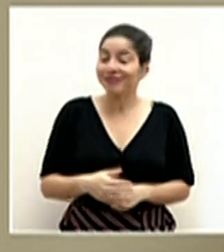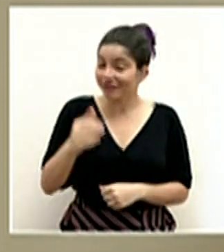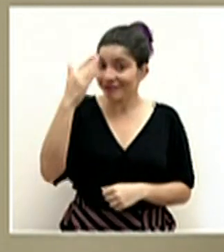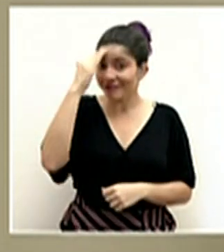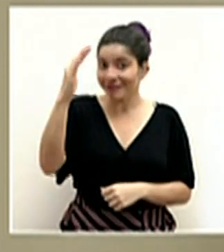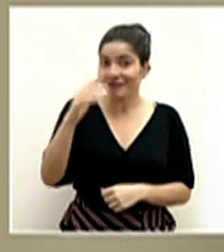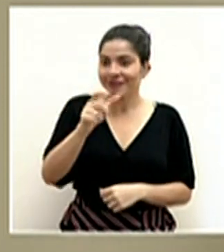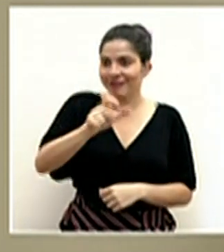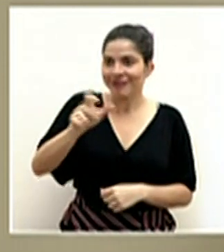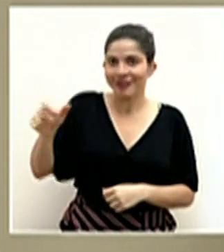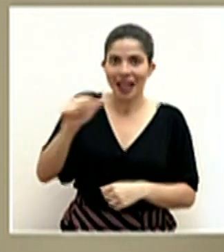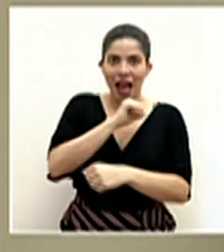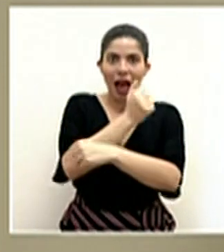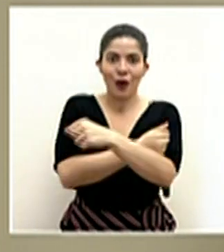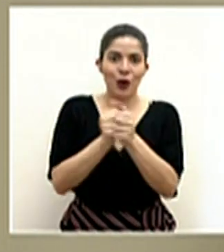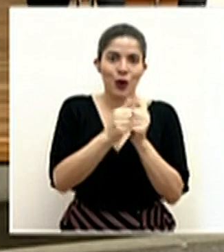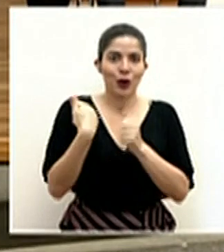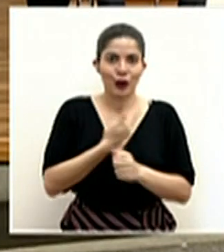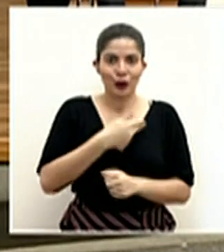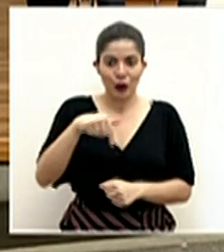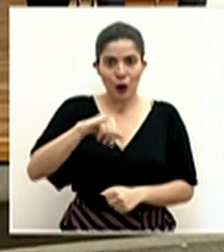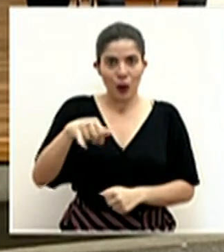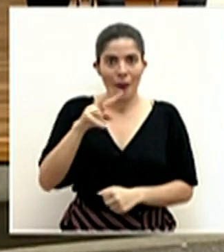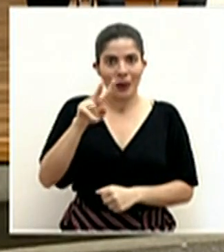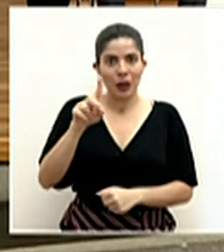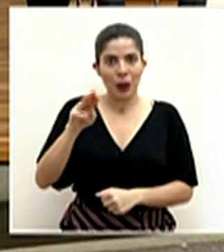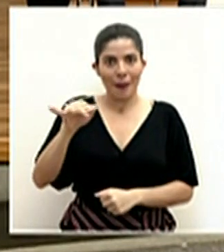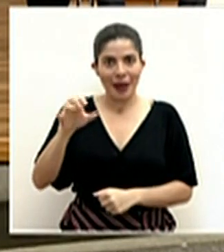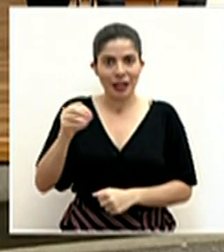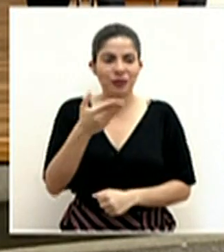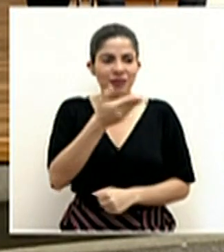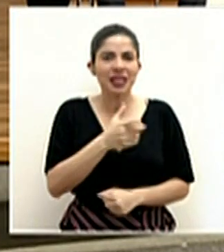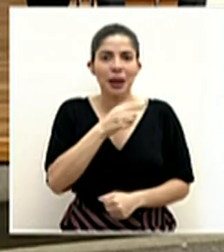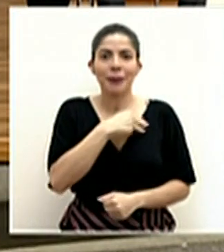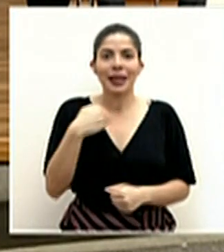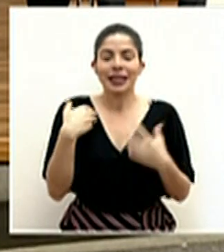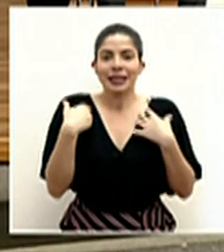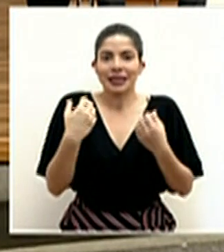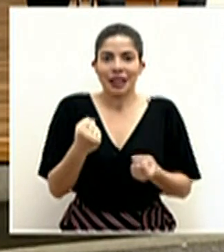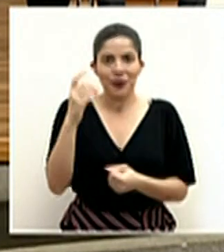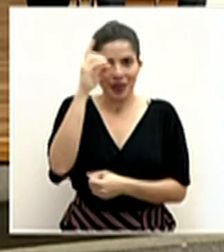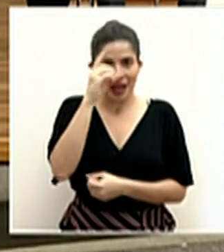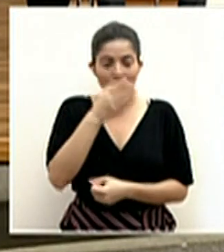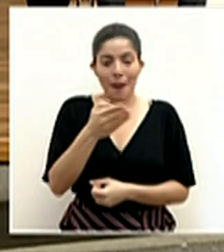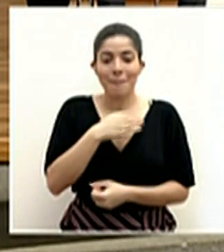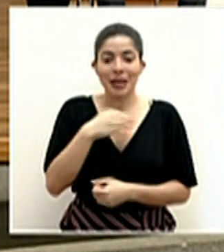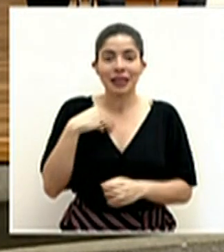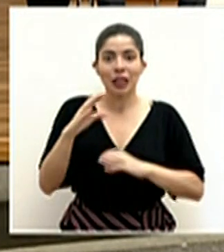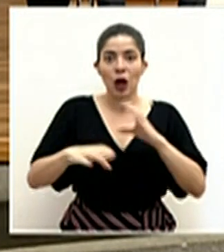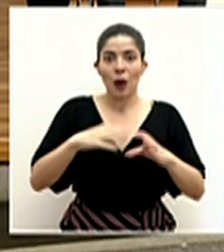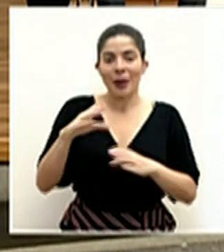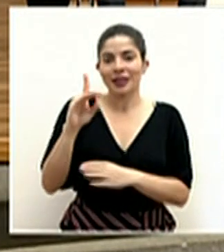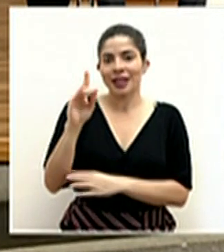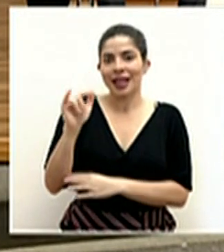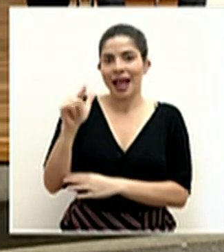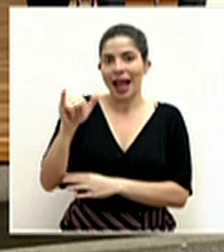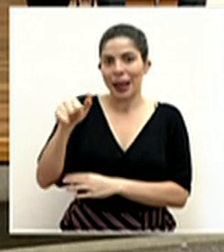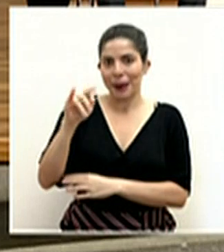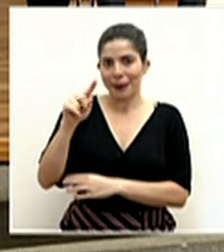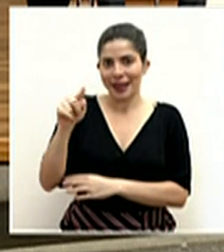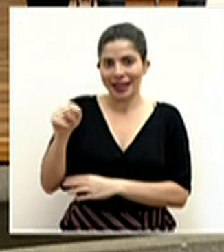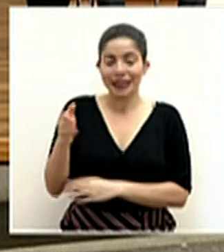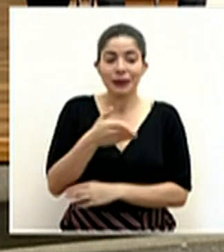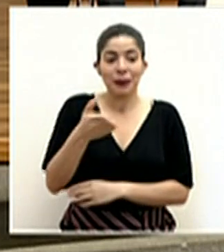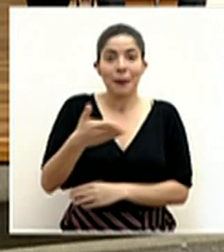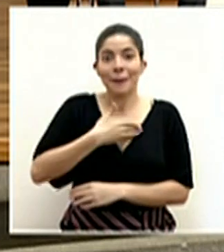que nos acompañan este jueves 21 de mayo, el ministro de Salud, el doctor Daniel Salas, la ministra de Comercio Exterior, Diala Jiménez, el presidente